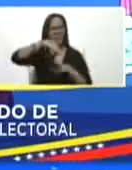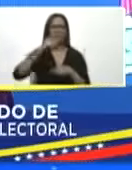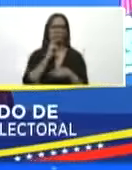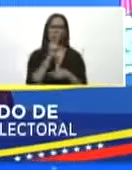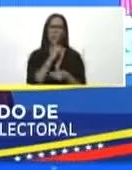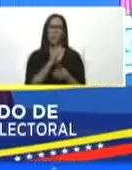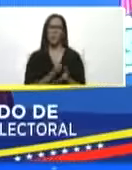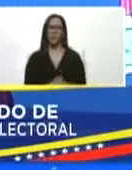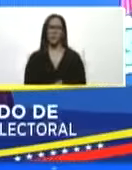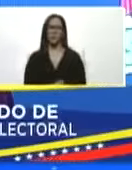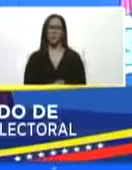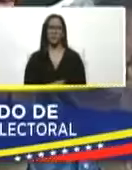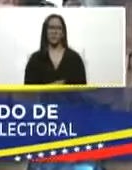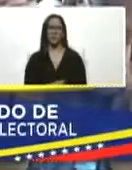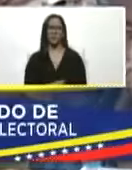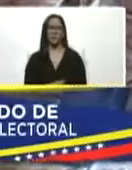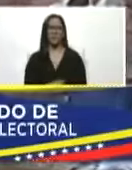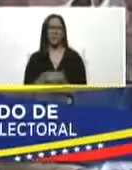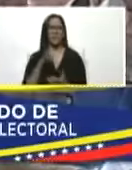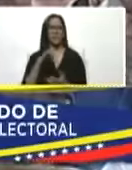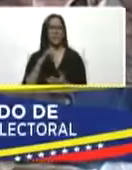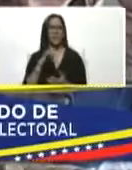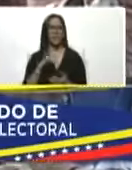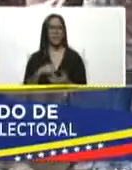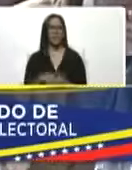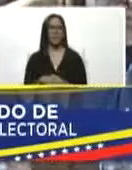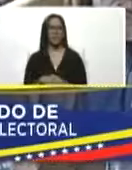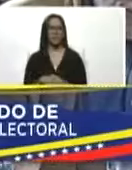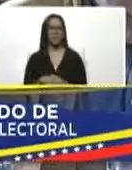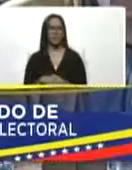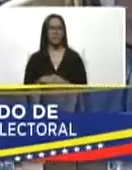nombro. ¿Les duelen las piernas?